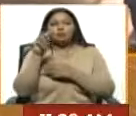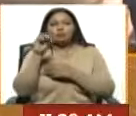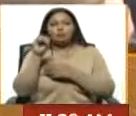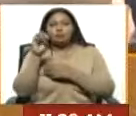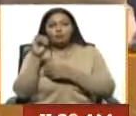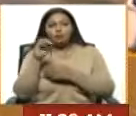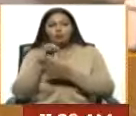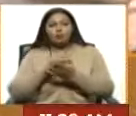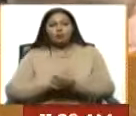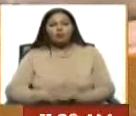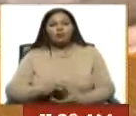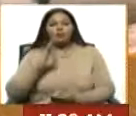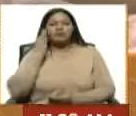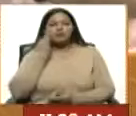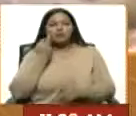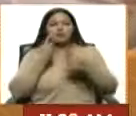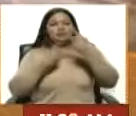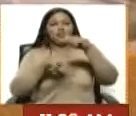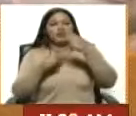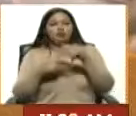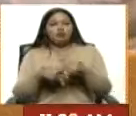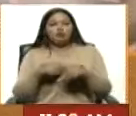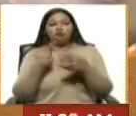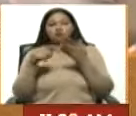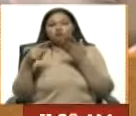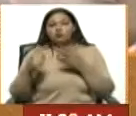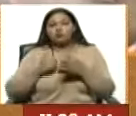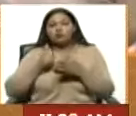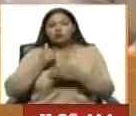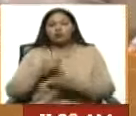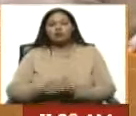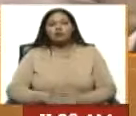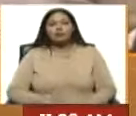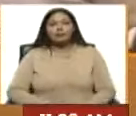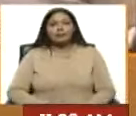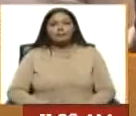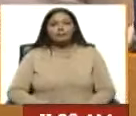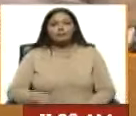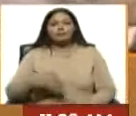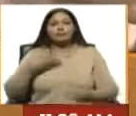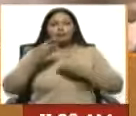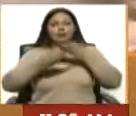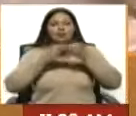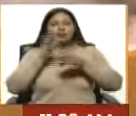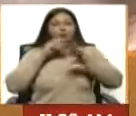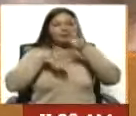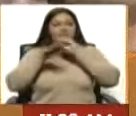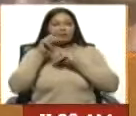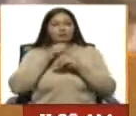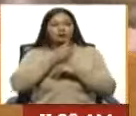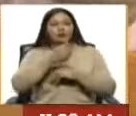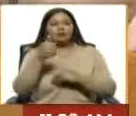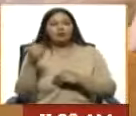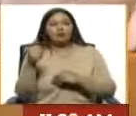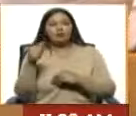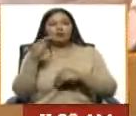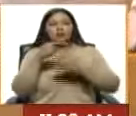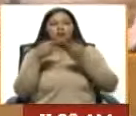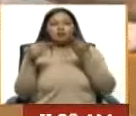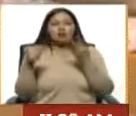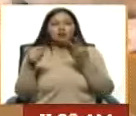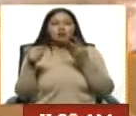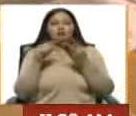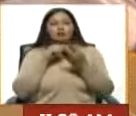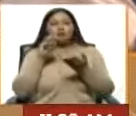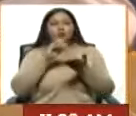Facebook, TikTok, X, etcétera, tiene la posibilidad de ir aprendiendo de cada uno de nosotros en base a la cantidad de datos que le